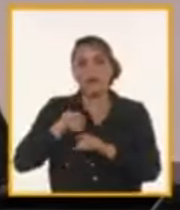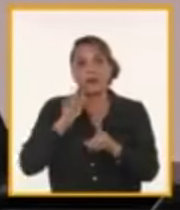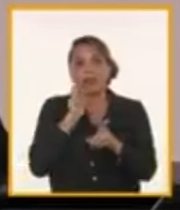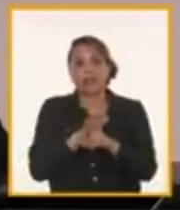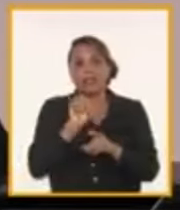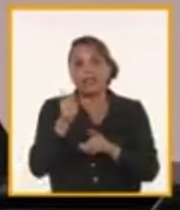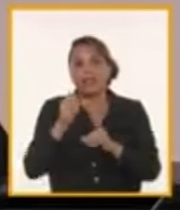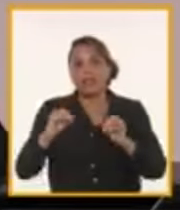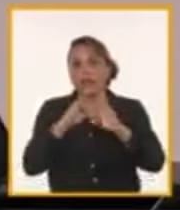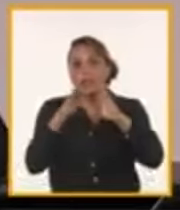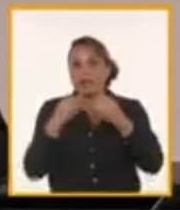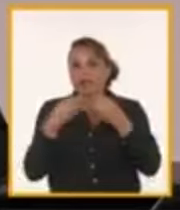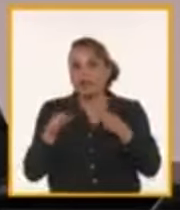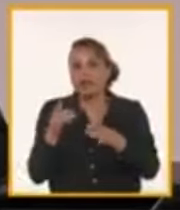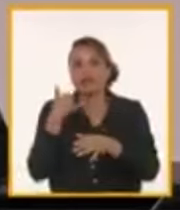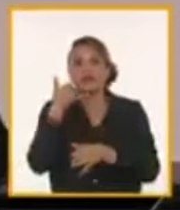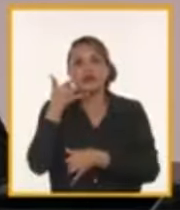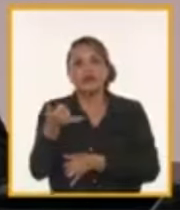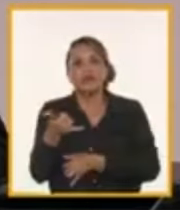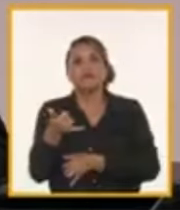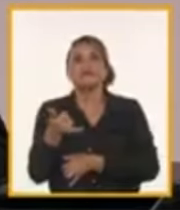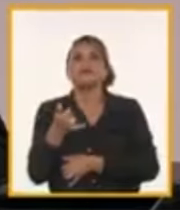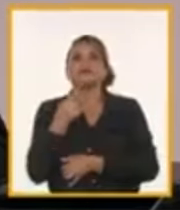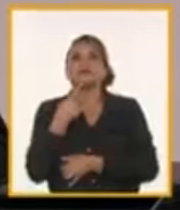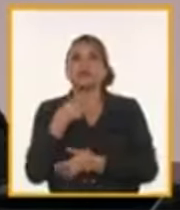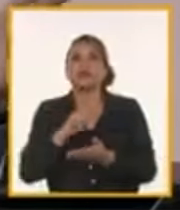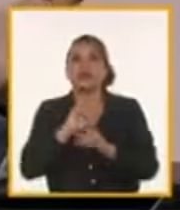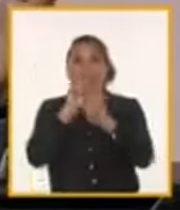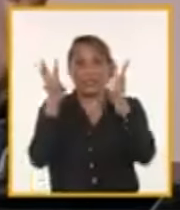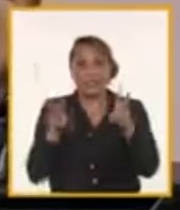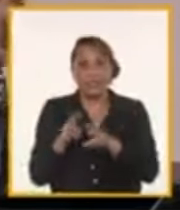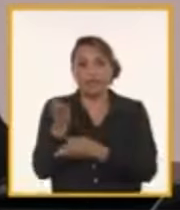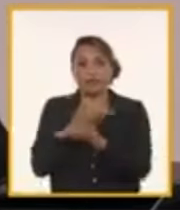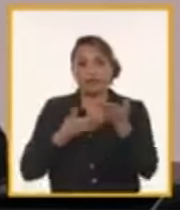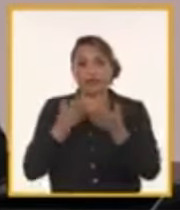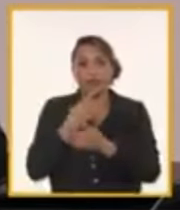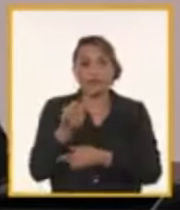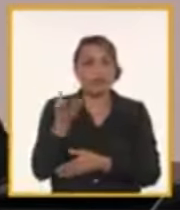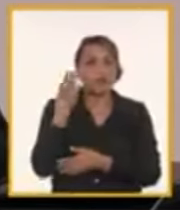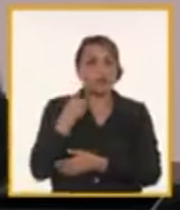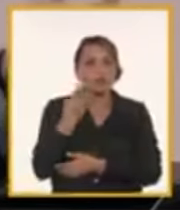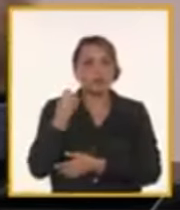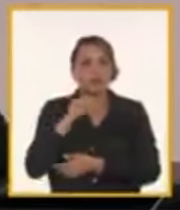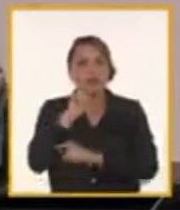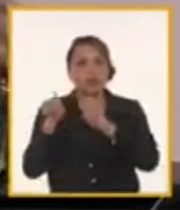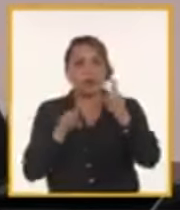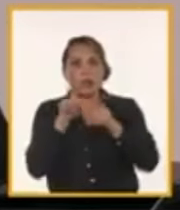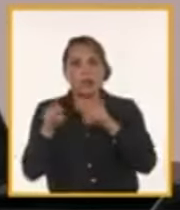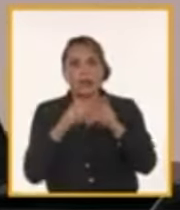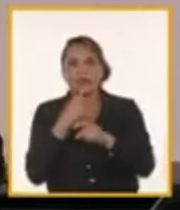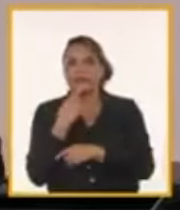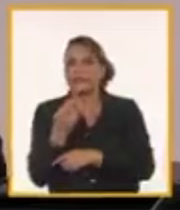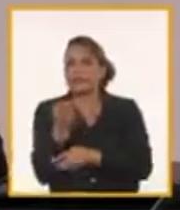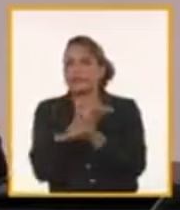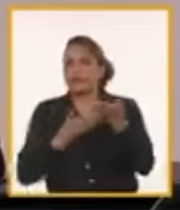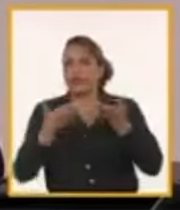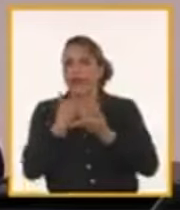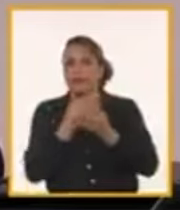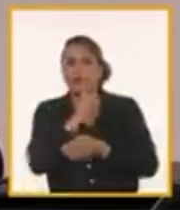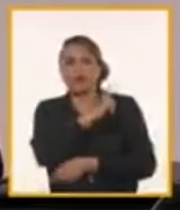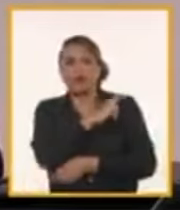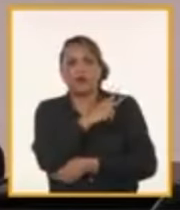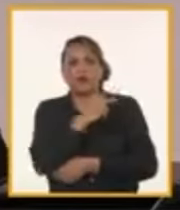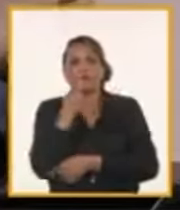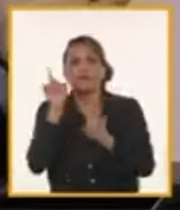mañana estaremos en foro digital en el sitio web cubadebate para escuchar sus opiniones y también poder intercambiar con las autoridades